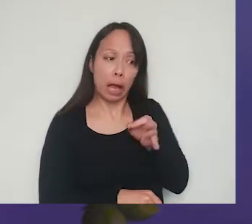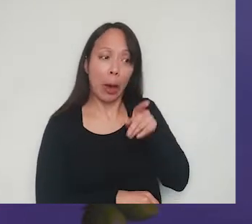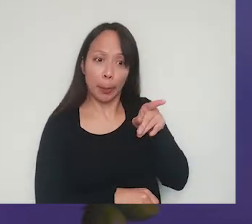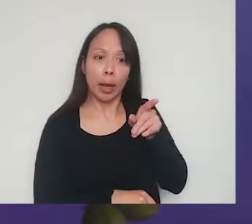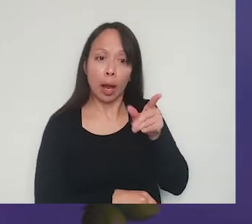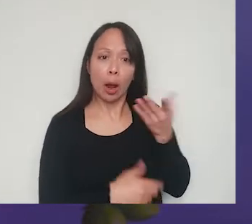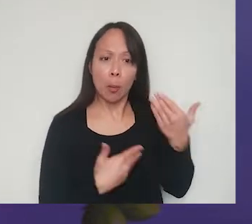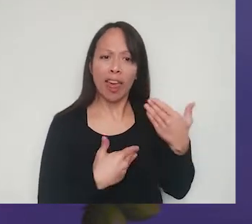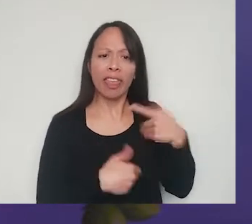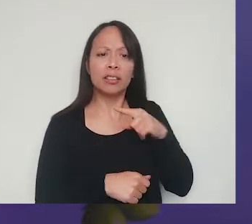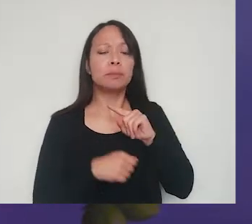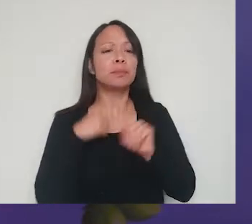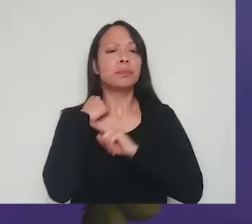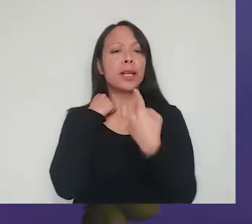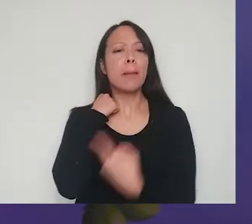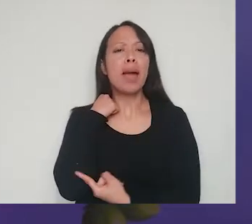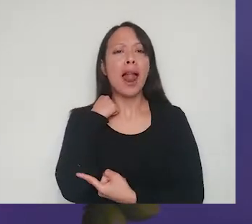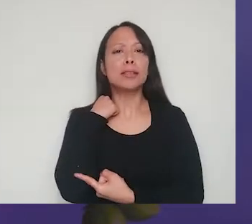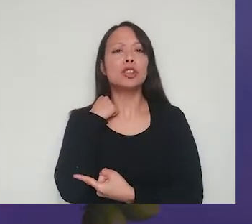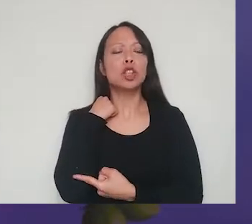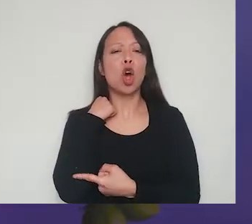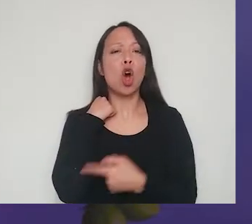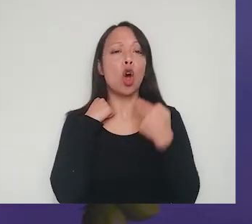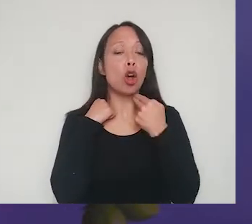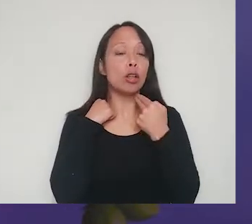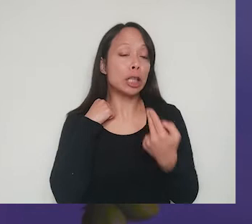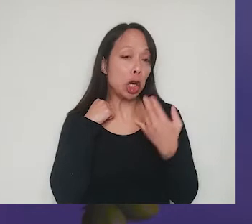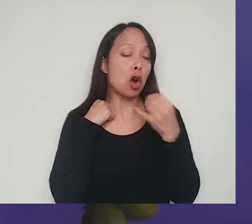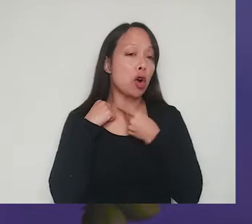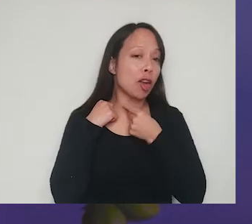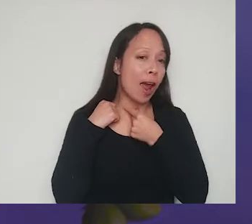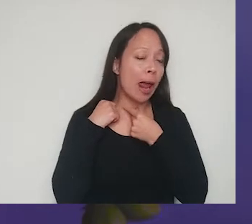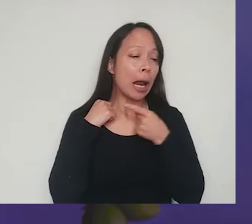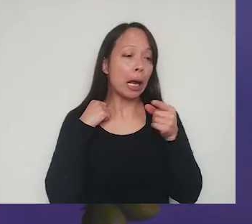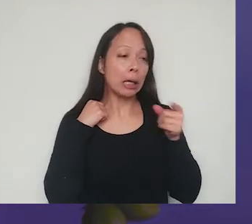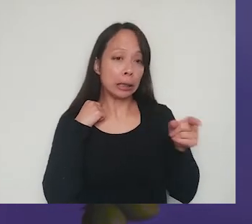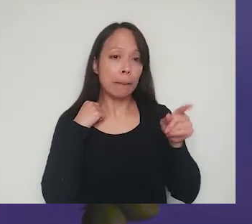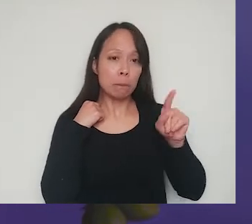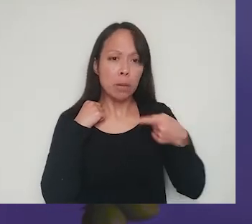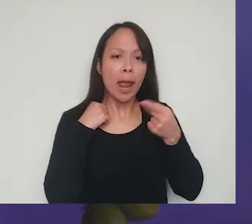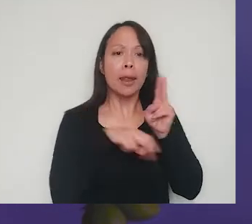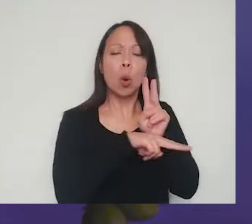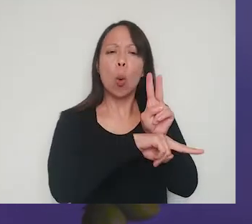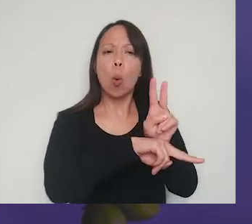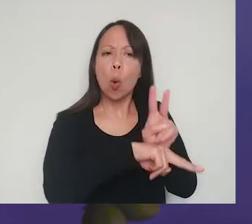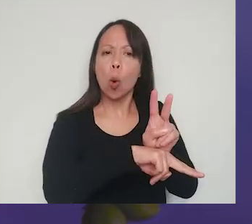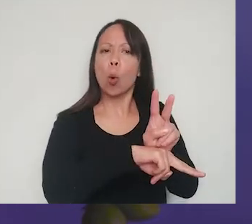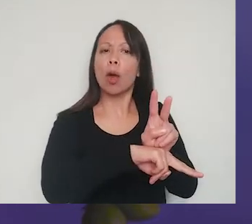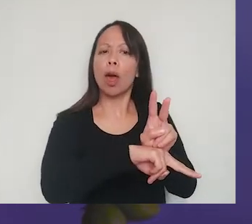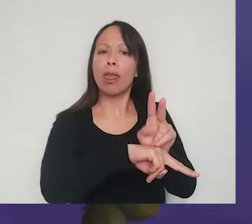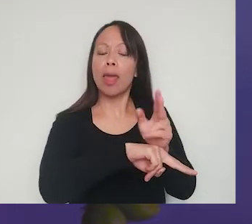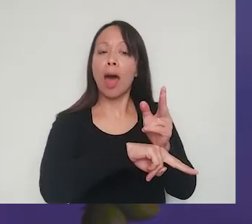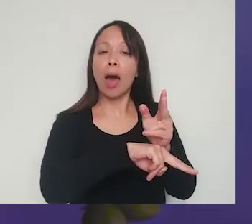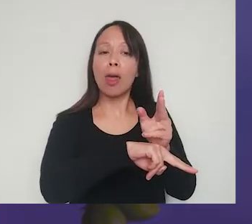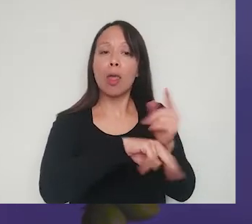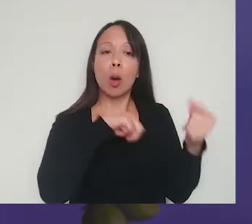entonces para evitar, quieren procrear, por ejemplo, tienen ganas de tener un hijo, entonces a los efectos de prevenir el